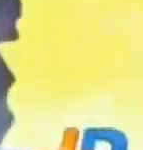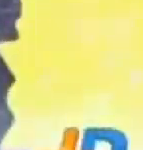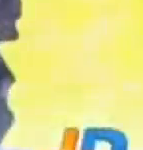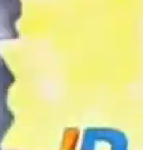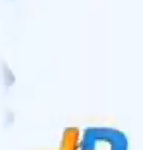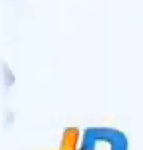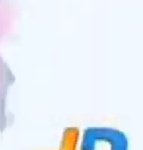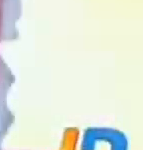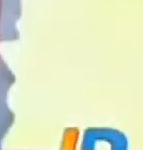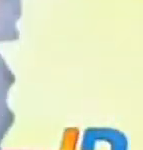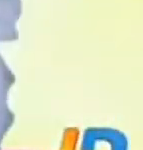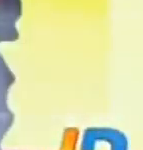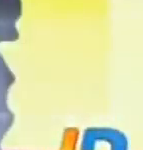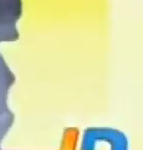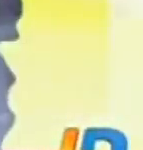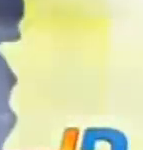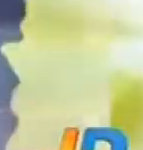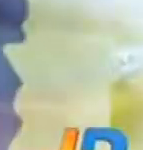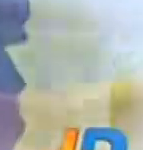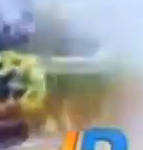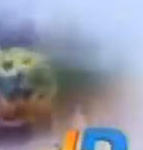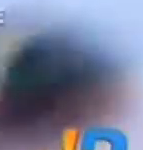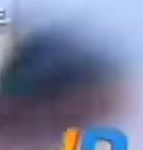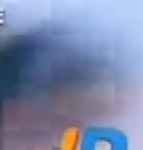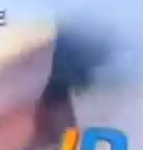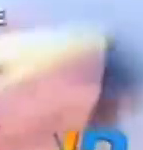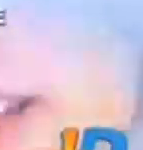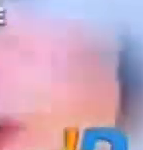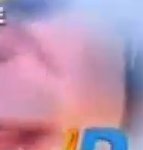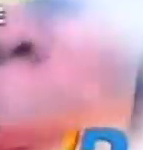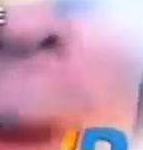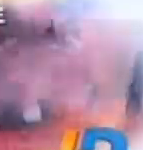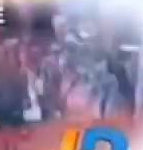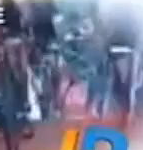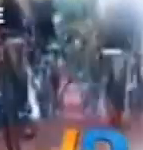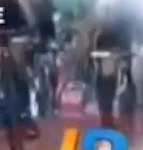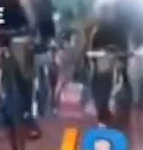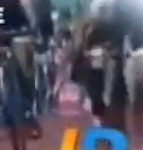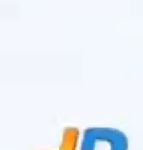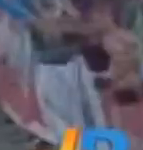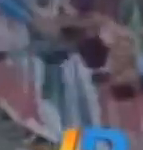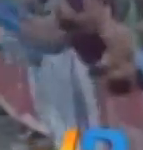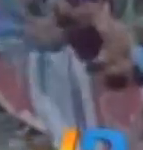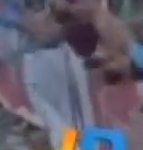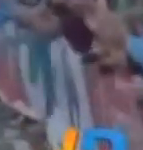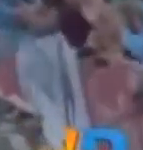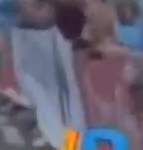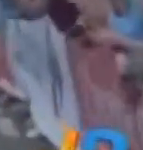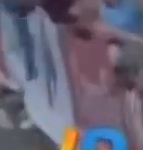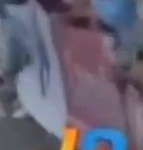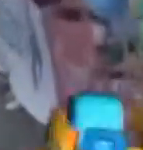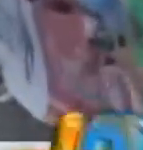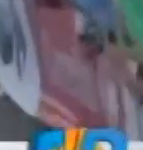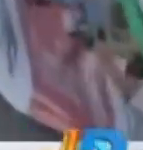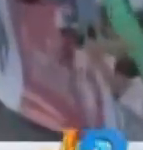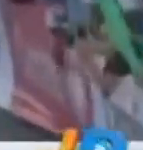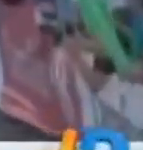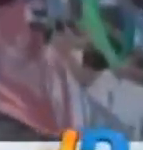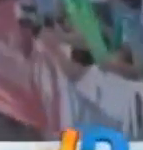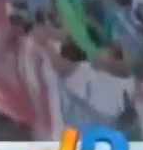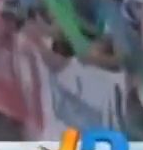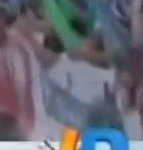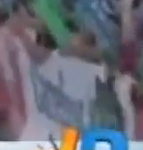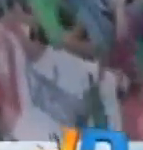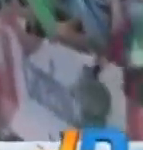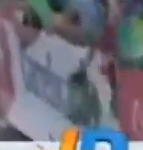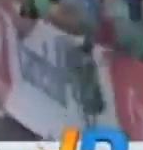Wow, this is a... Que va a ser una etapa muy movida. La jornada fue ganada por el canadiense Hayes